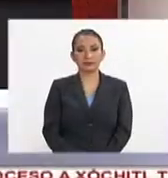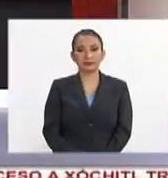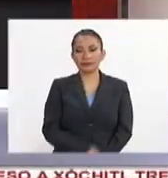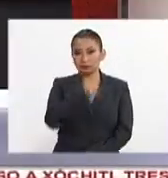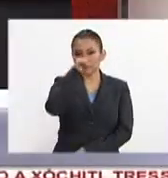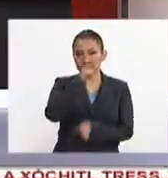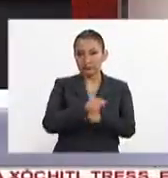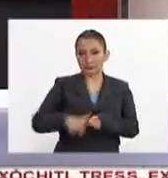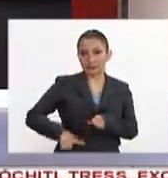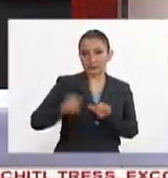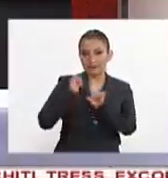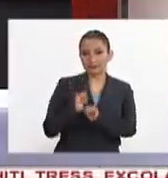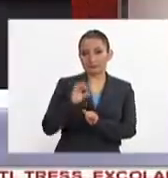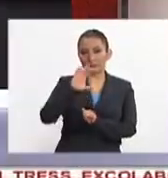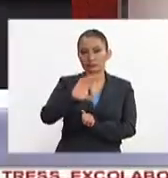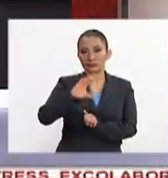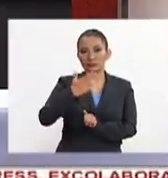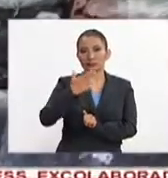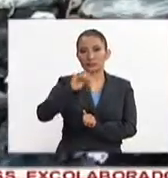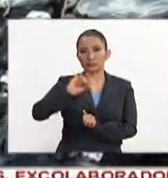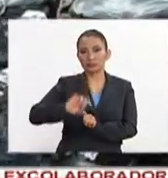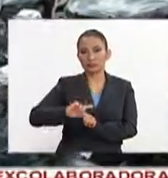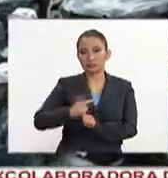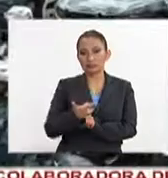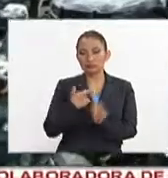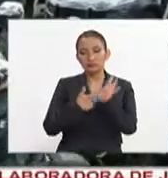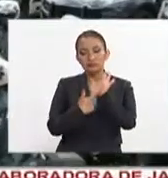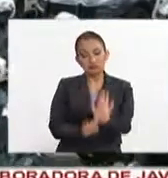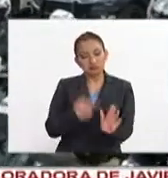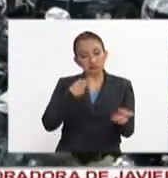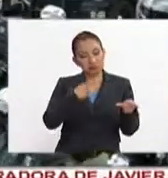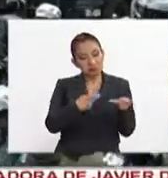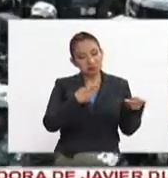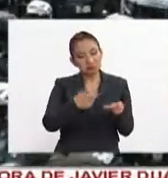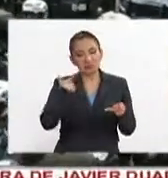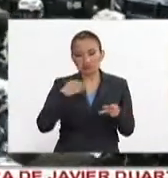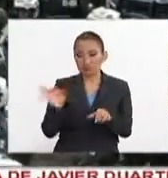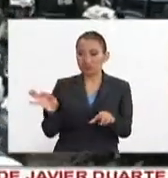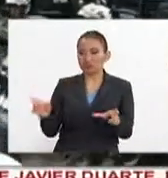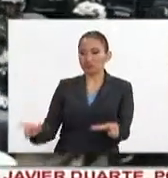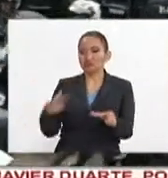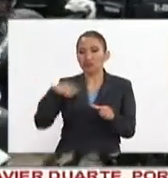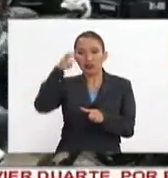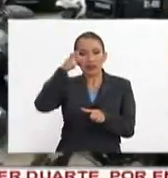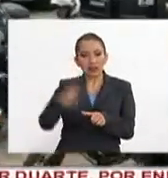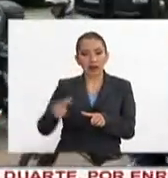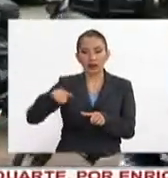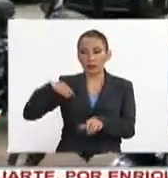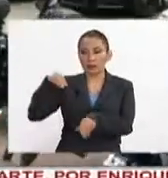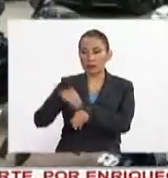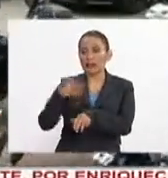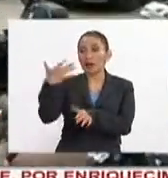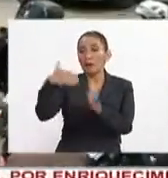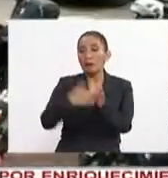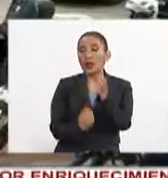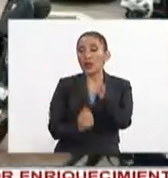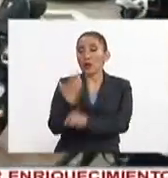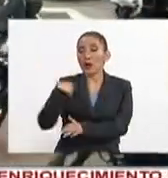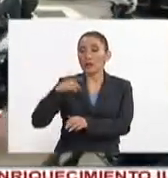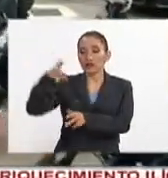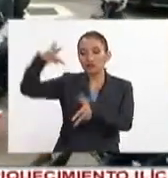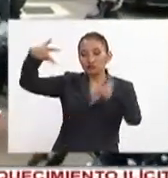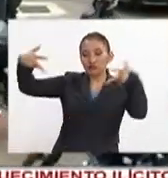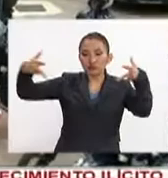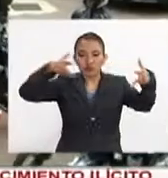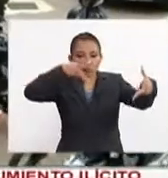El secretario de Gobernación, Miguel Ángel Osorio Chong, presentó la estrategia de seguridad Hidalgo Seguro. Dijo que se van a instalar 5,000 nuevas